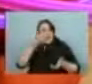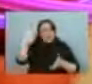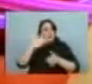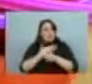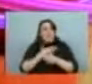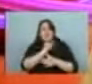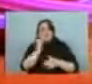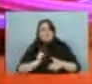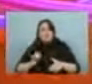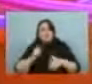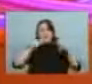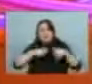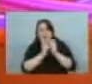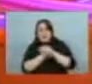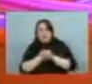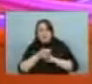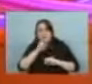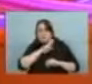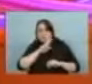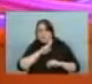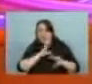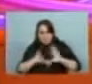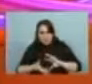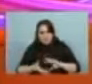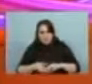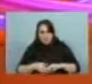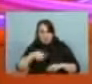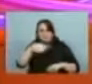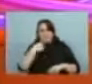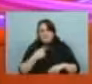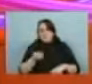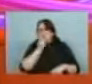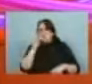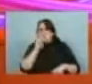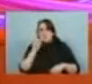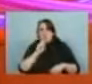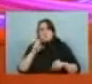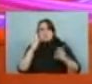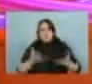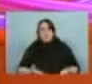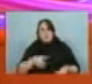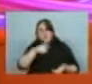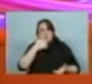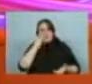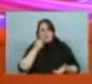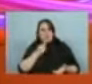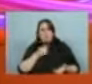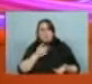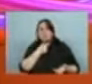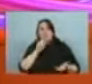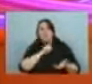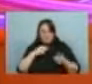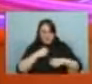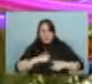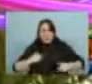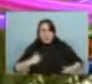Me da un poco de miedo. No me gustaba por una persona sucia, no, no se quería bañar, ¿viste? A mí me da asco la gente olorienta, yo no soporto la